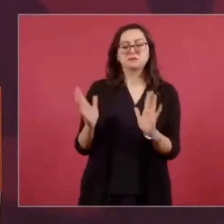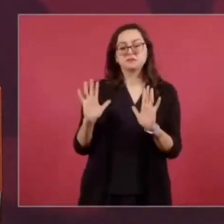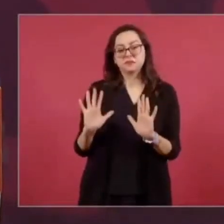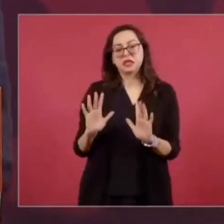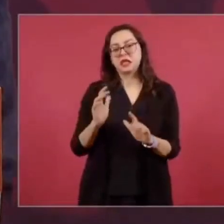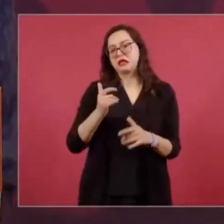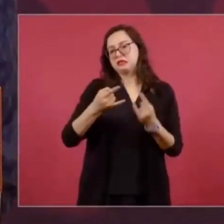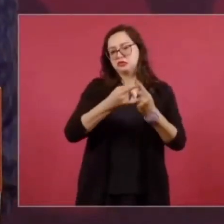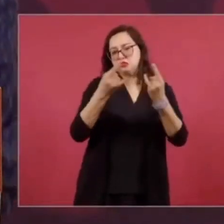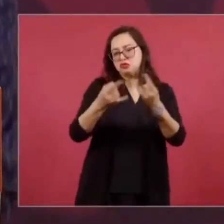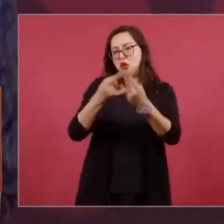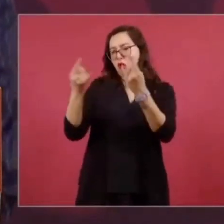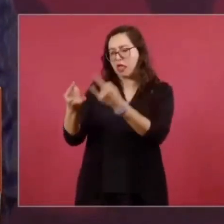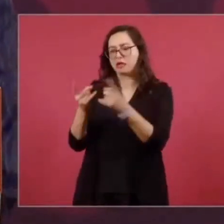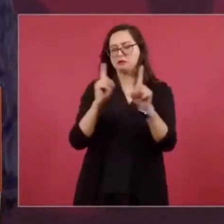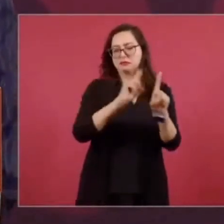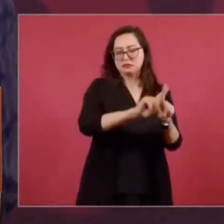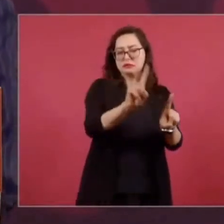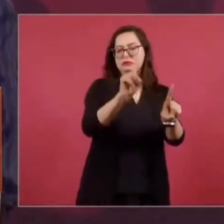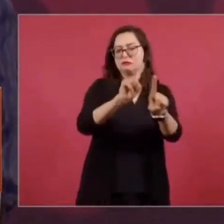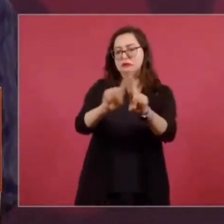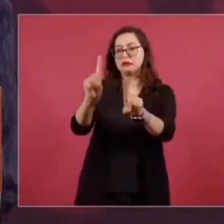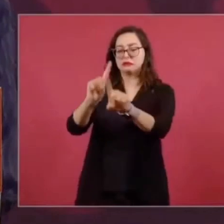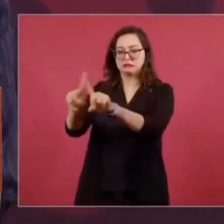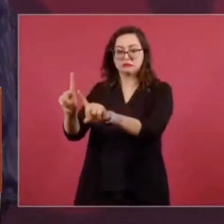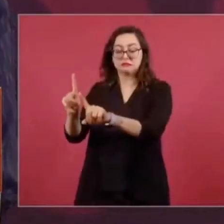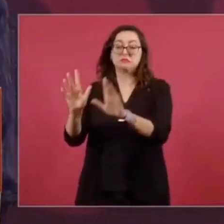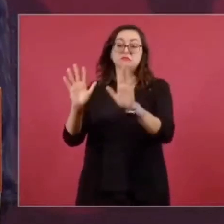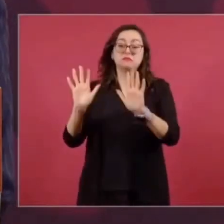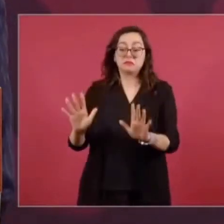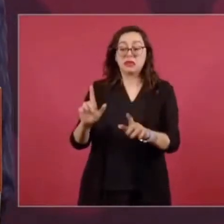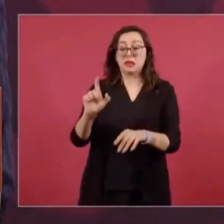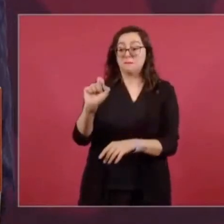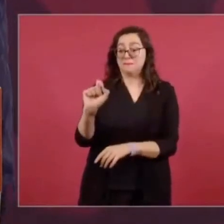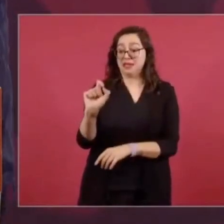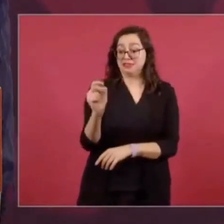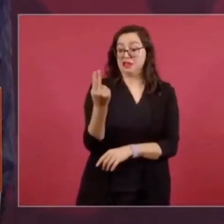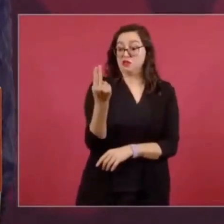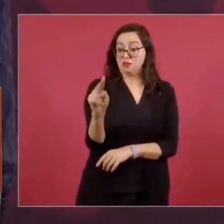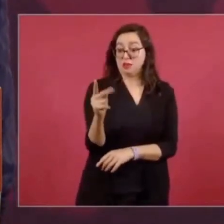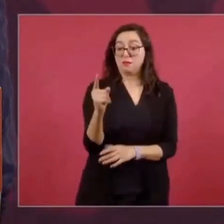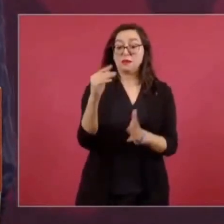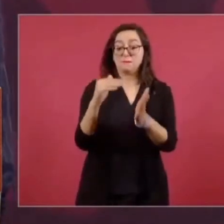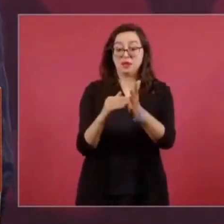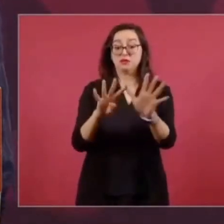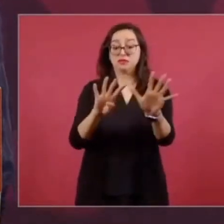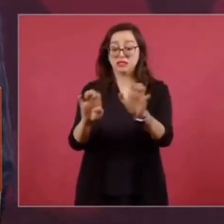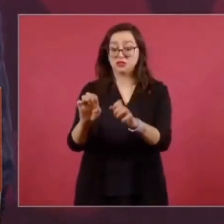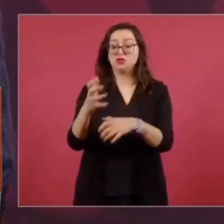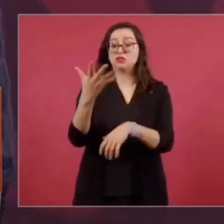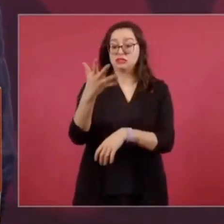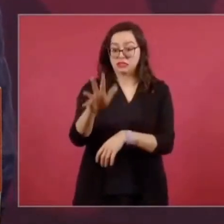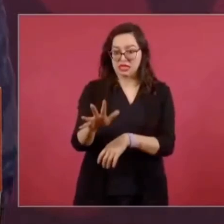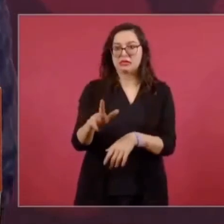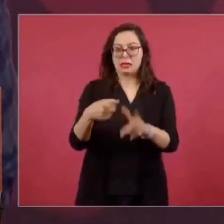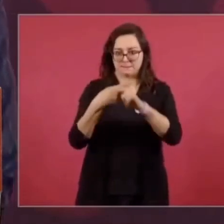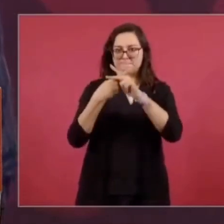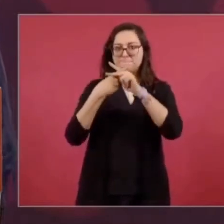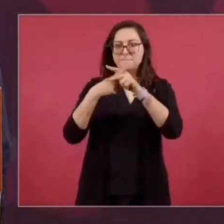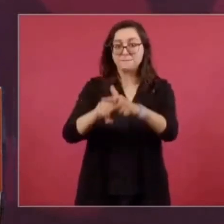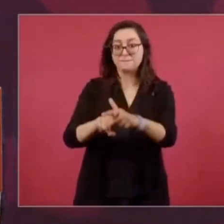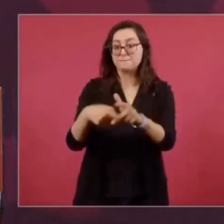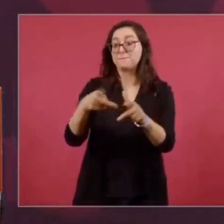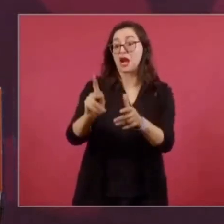quiera dar, considerando que desde antes del 20 de noviembre de 1910 había grupos